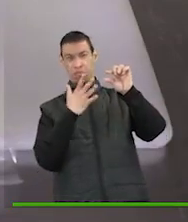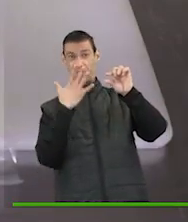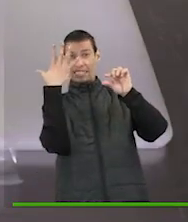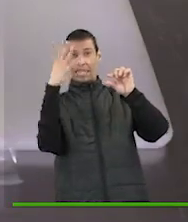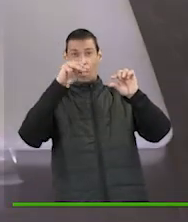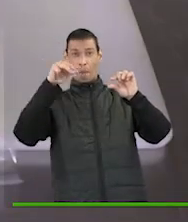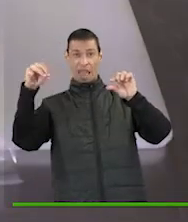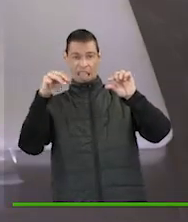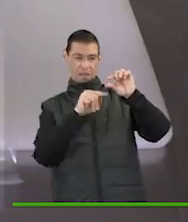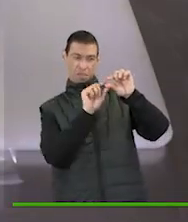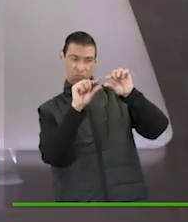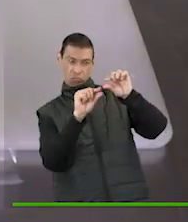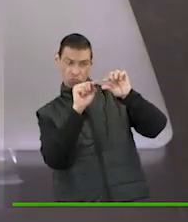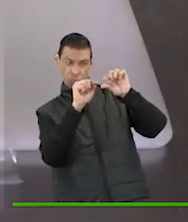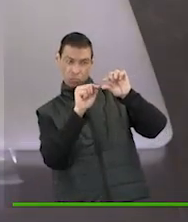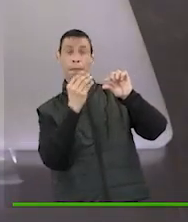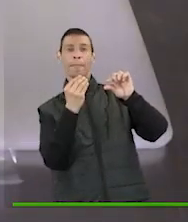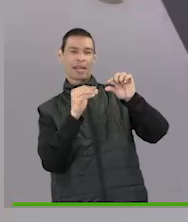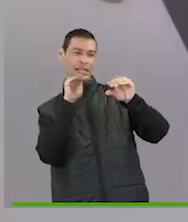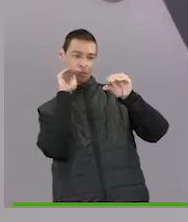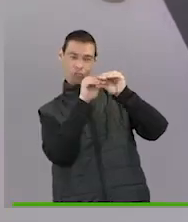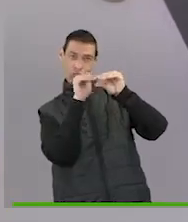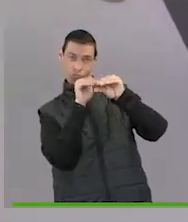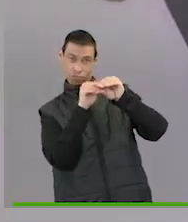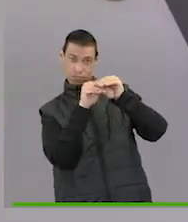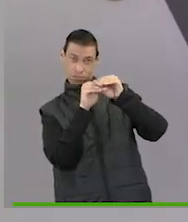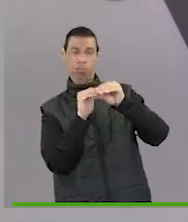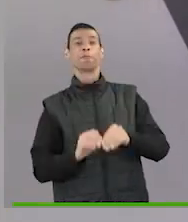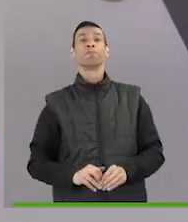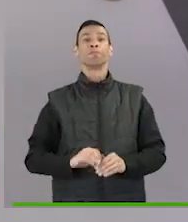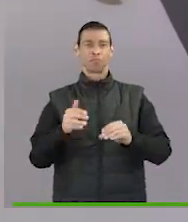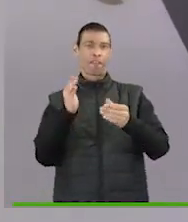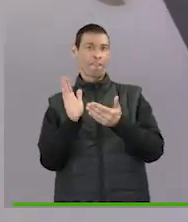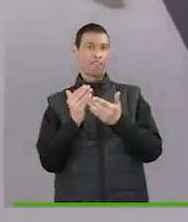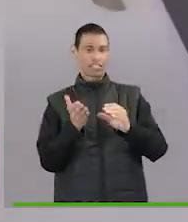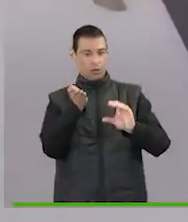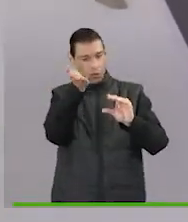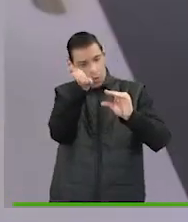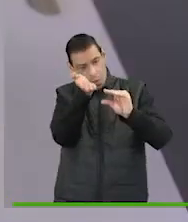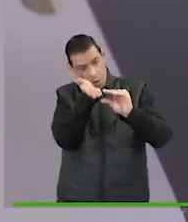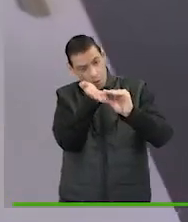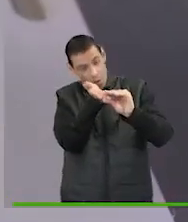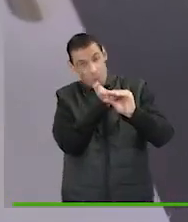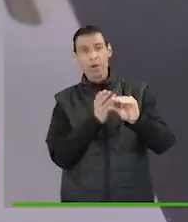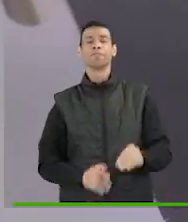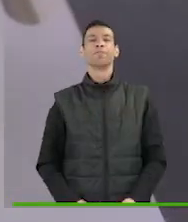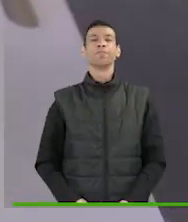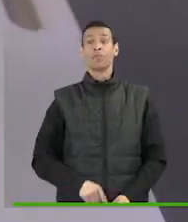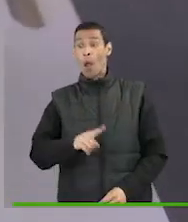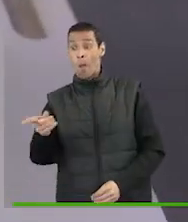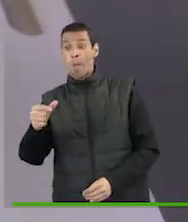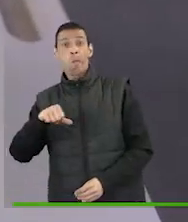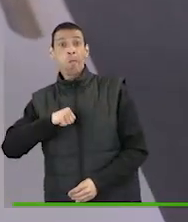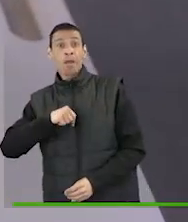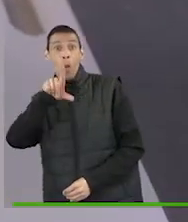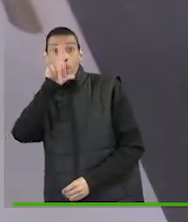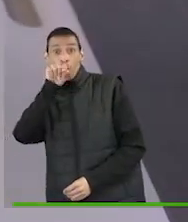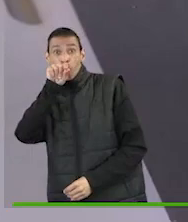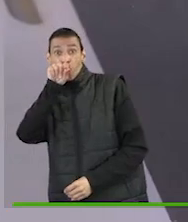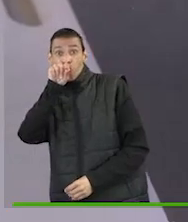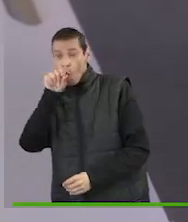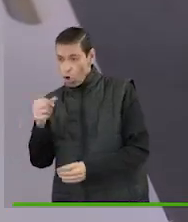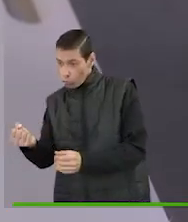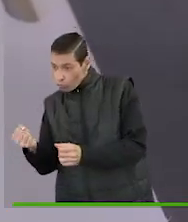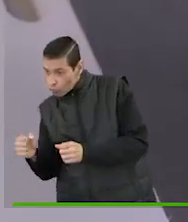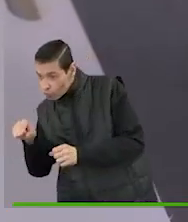poderla rellenar para después poderla abrir como hicimos pollo pollo al horno Entonces vamos a utilizar esto para hacer